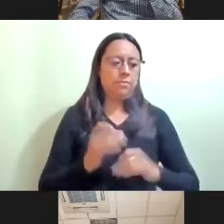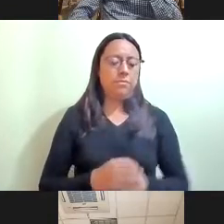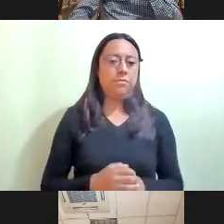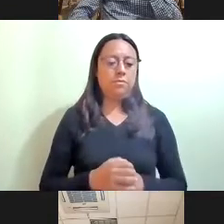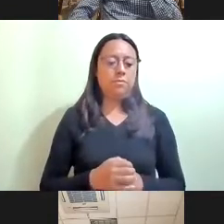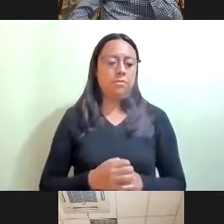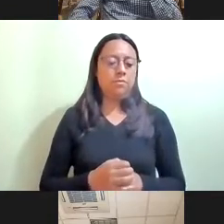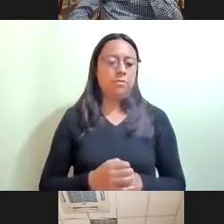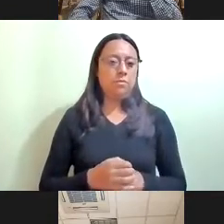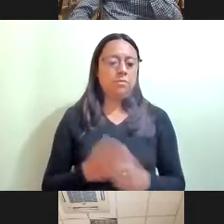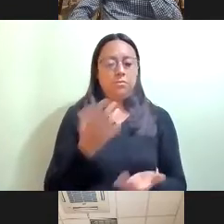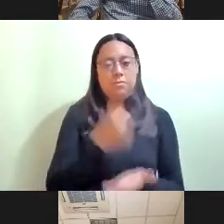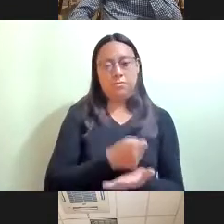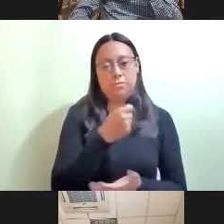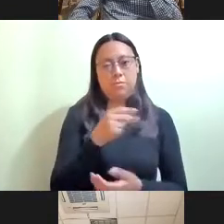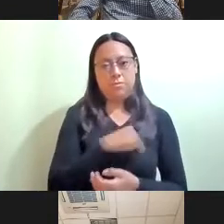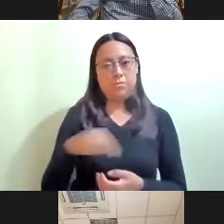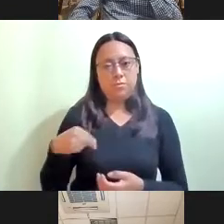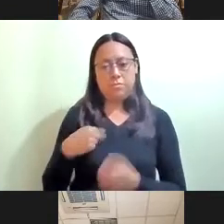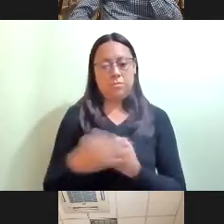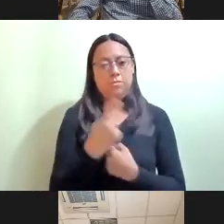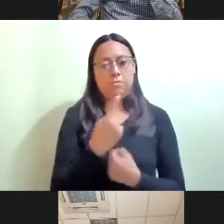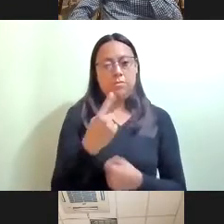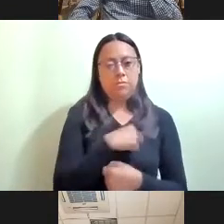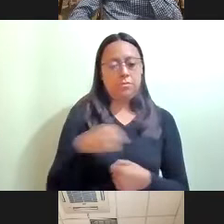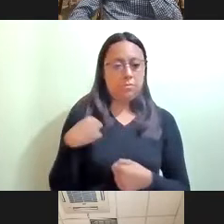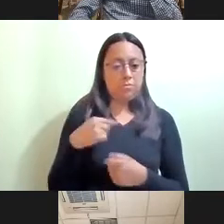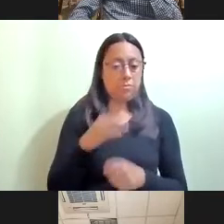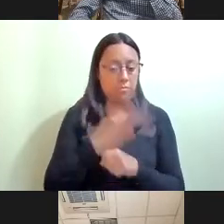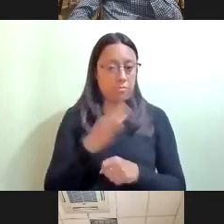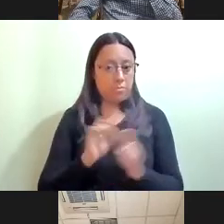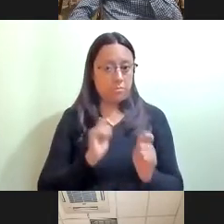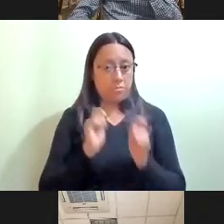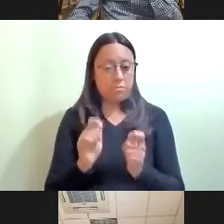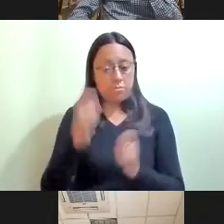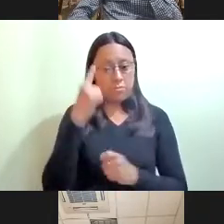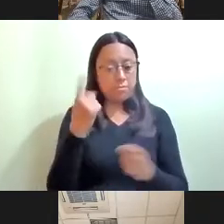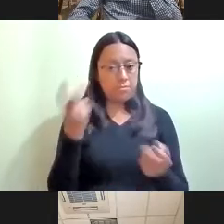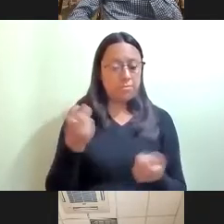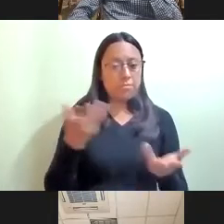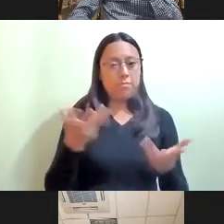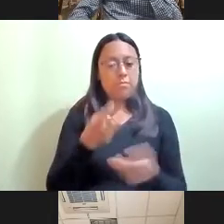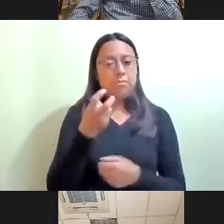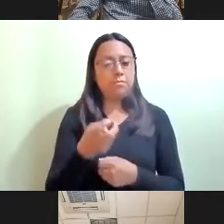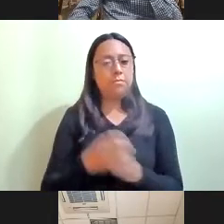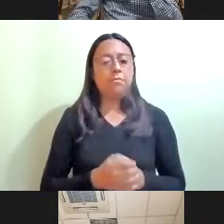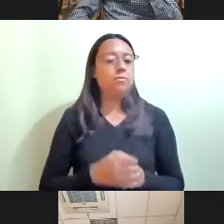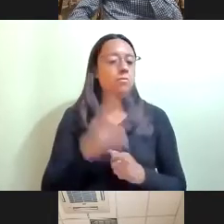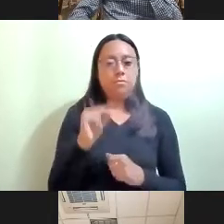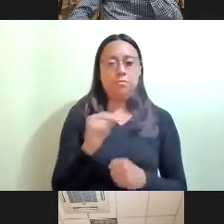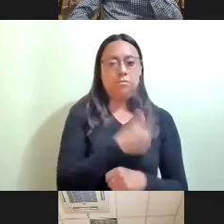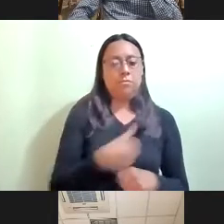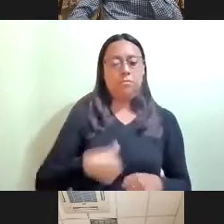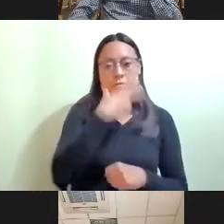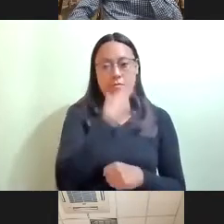turno nosotros, porque no tenemos ni siquiera facultad para hacer el turno. El presidente hará el turno el día de mañana, ya lo está